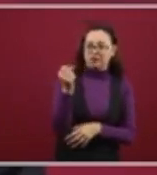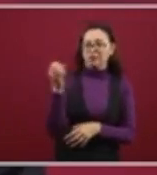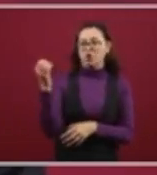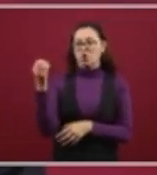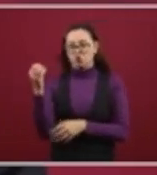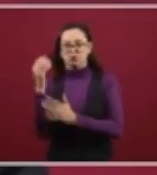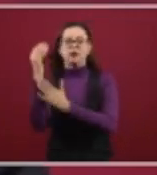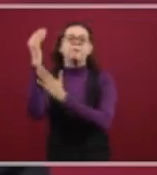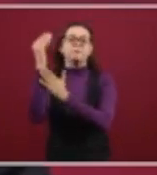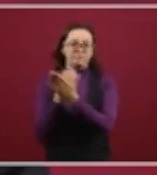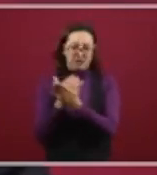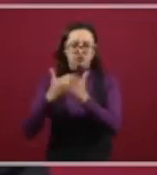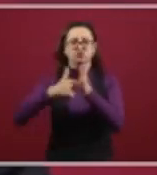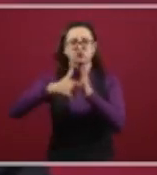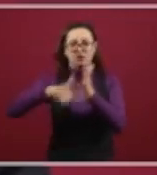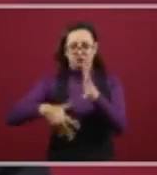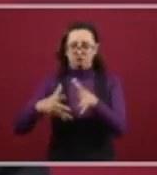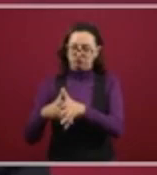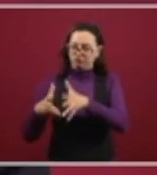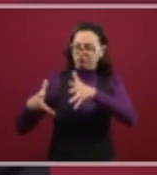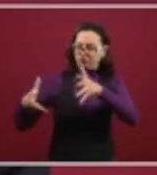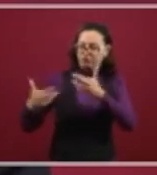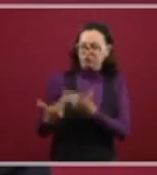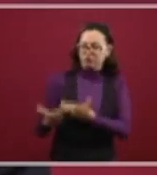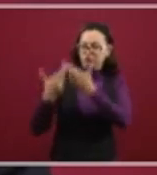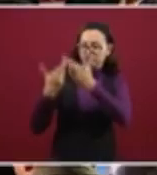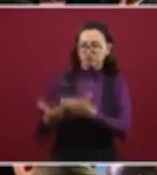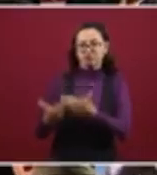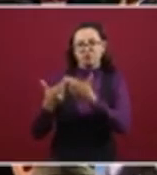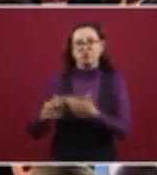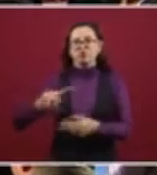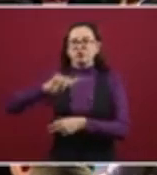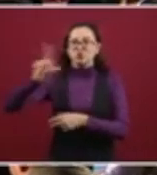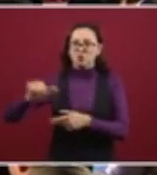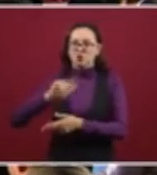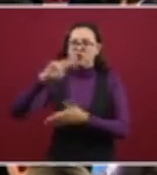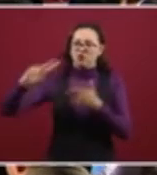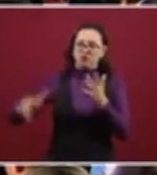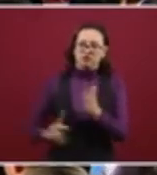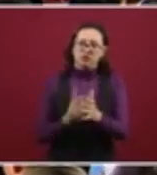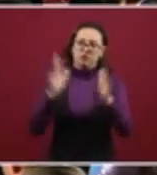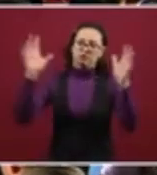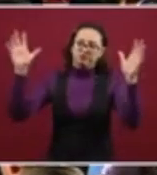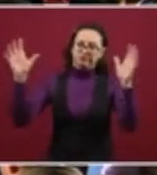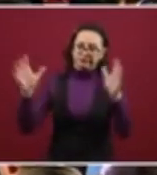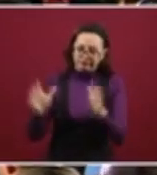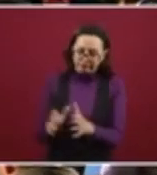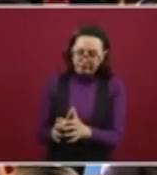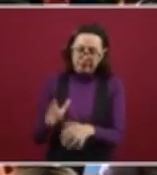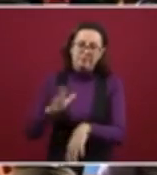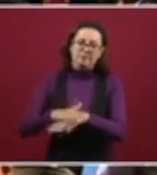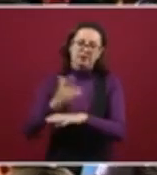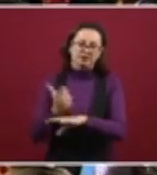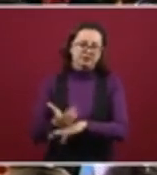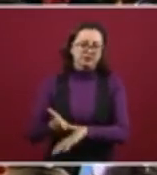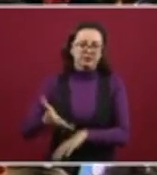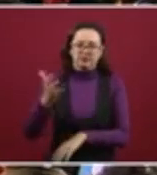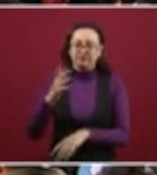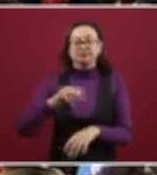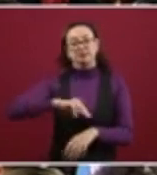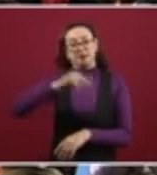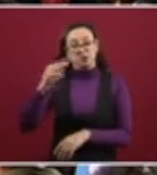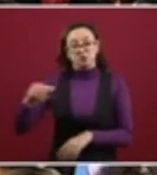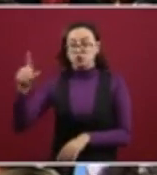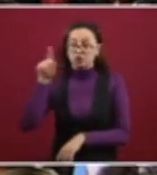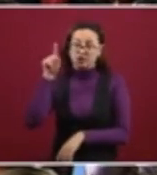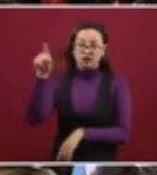va a disminuir. El principal estado productor es Michoacán y efectivamente asociado con